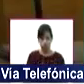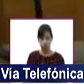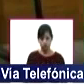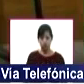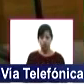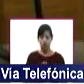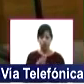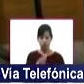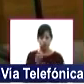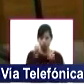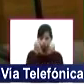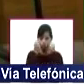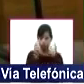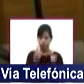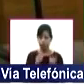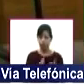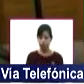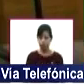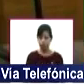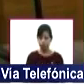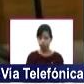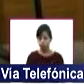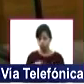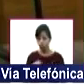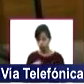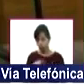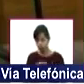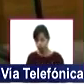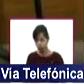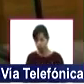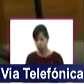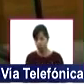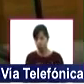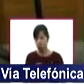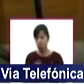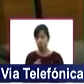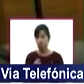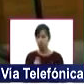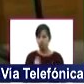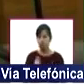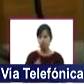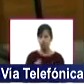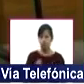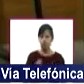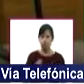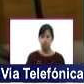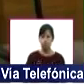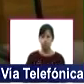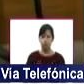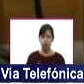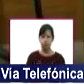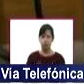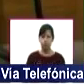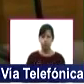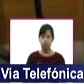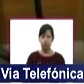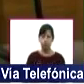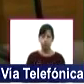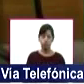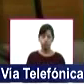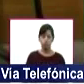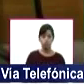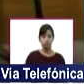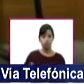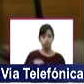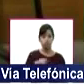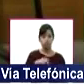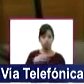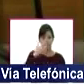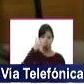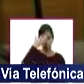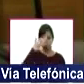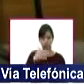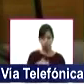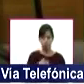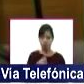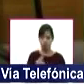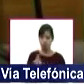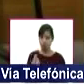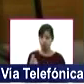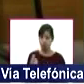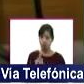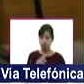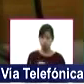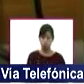La aprobación del INE después de las elecciones de 2021 era de 67%. Claro, las